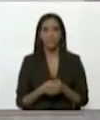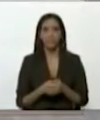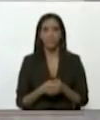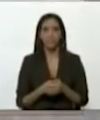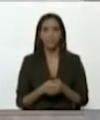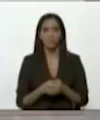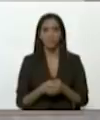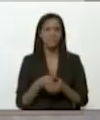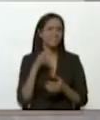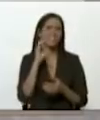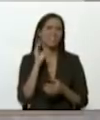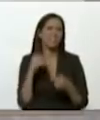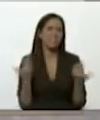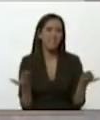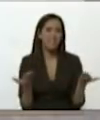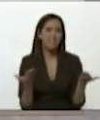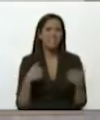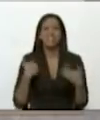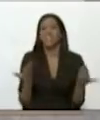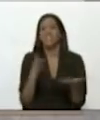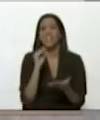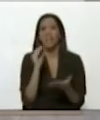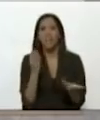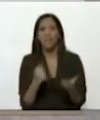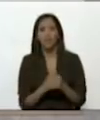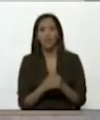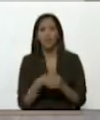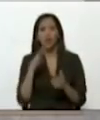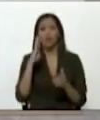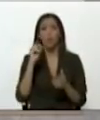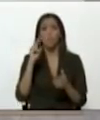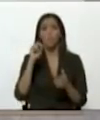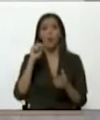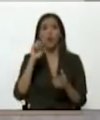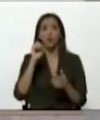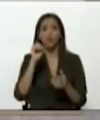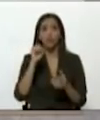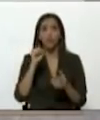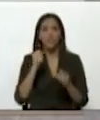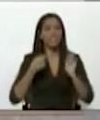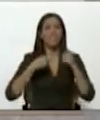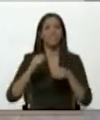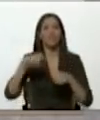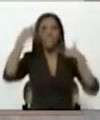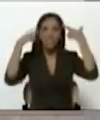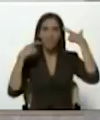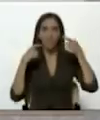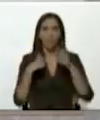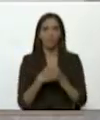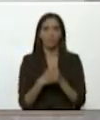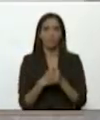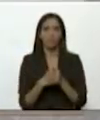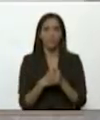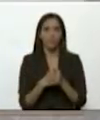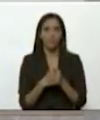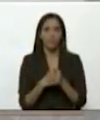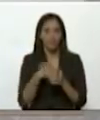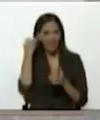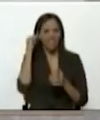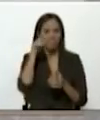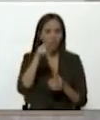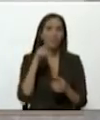¿De qué están hablando? ¿De qué están hablando? Están hablando de unos bonos que vendió el chavismo. O sea, imagínate tú de qué estamos